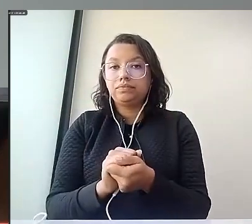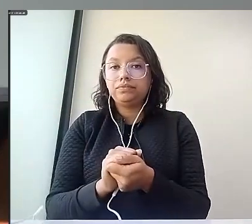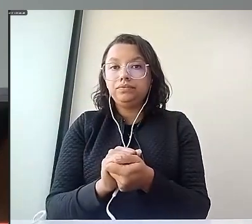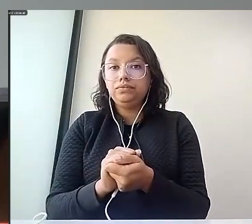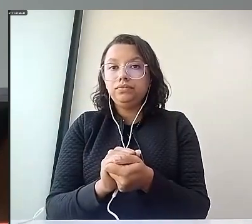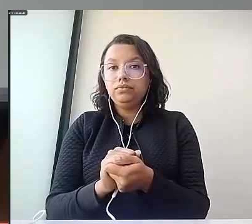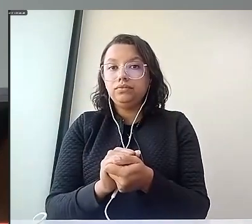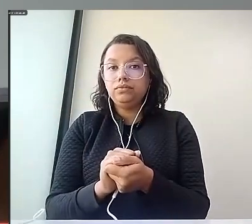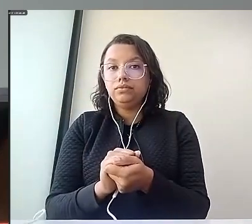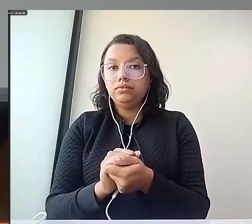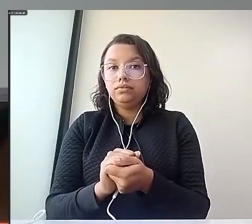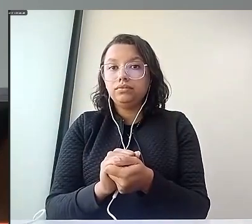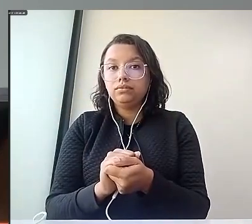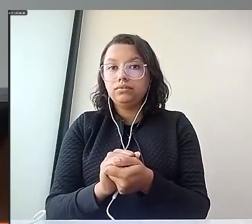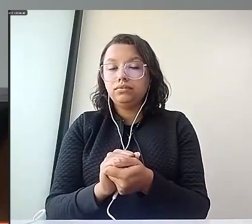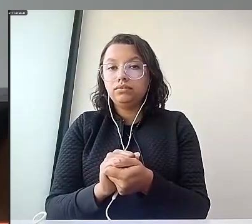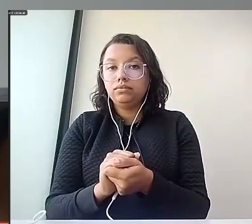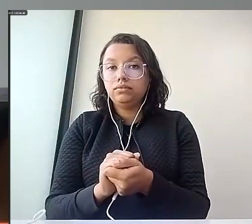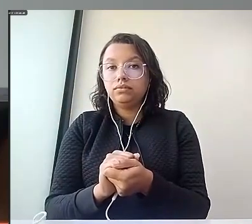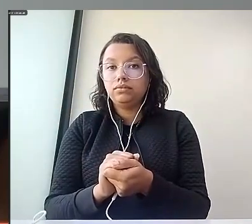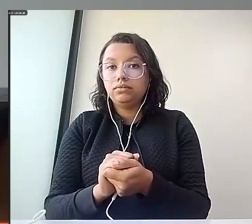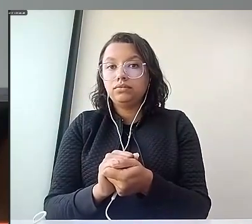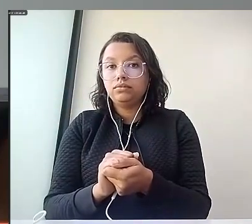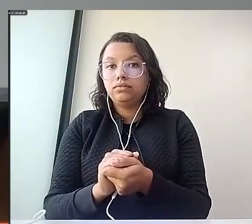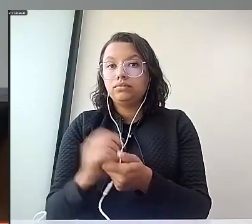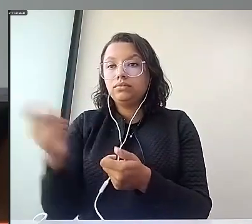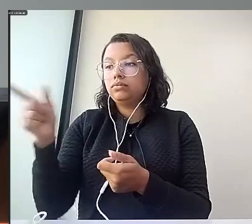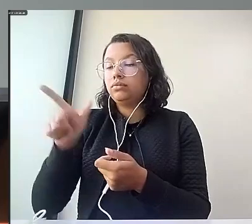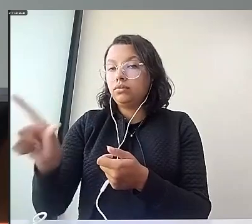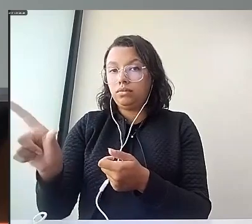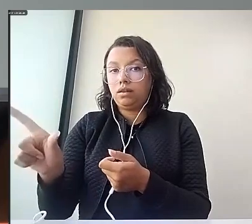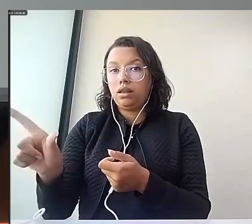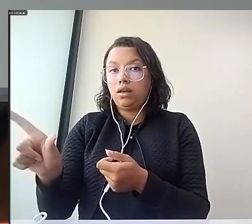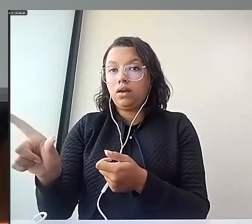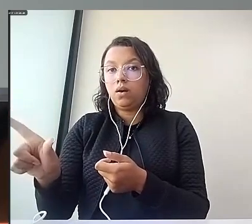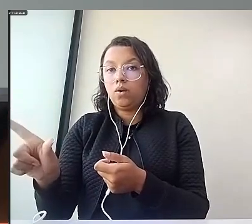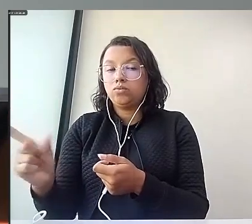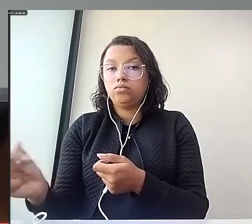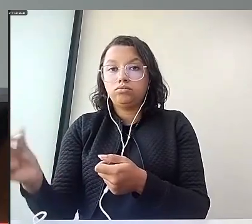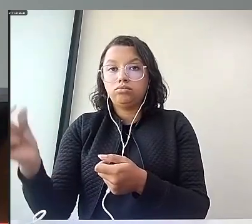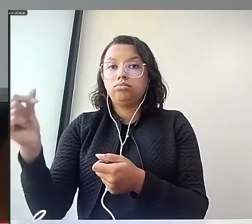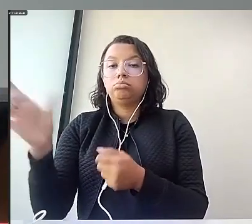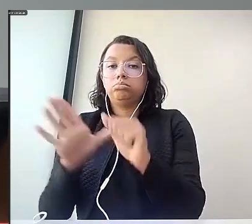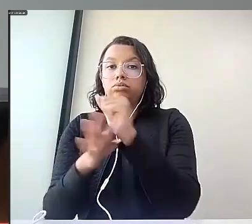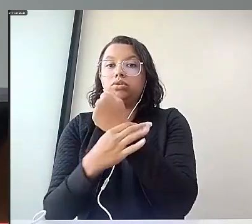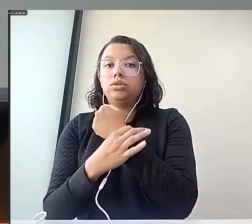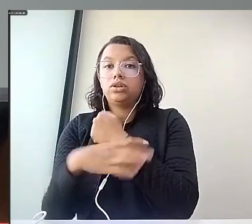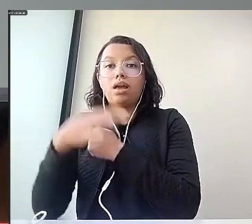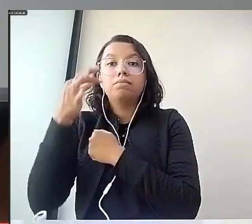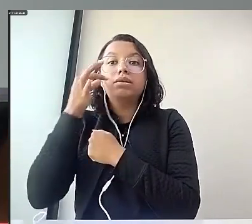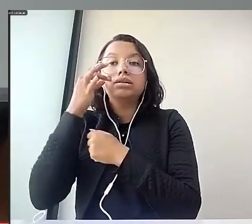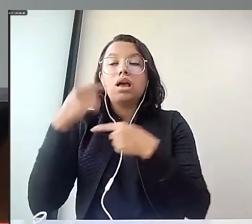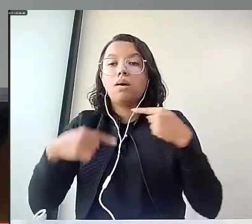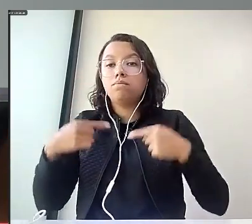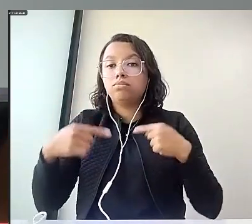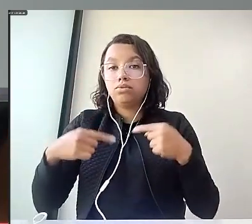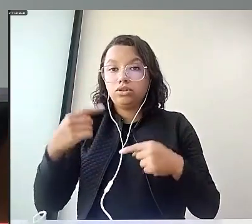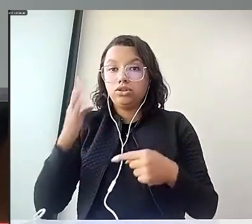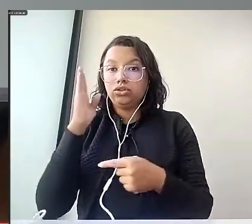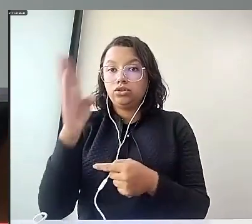Sin embargo, hubo otros intentos para garantizar una presencia política directa del